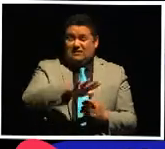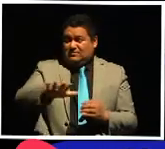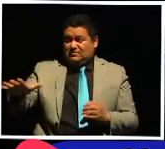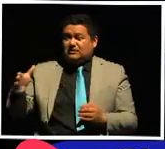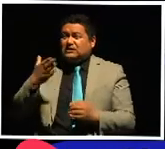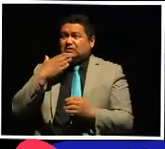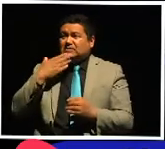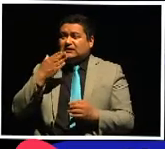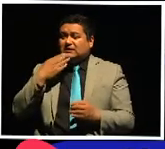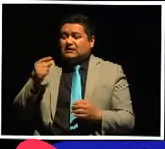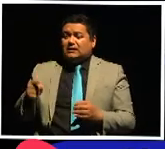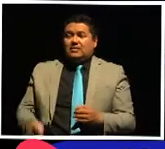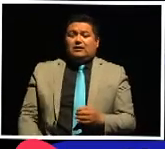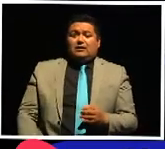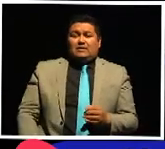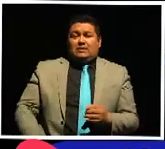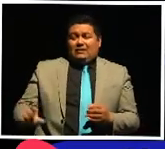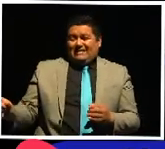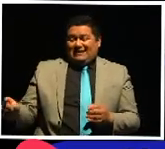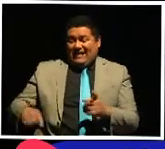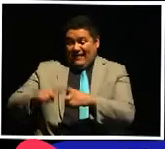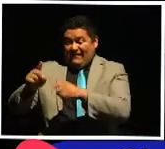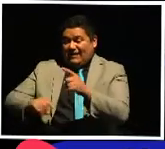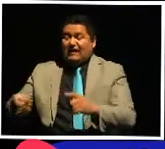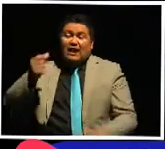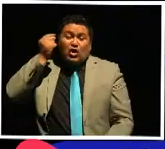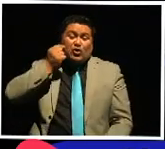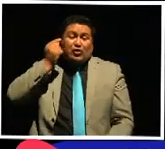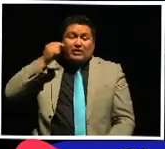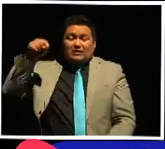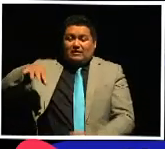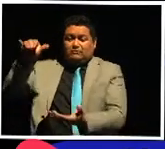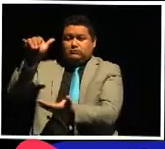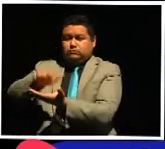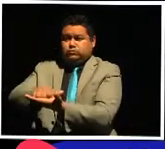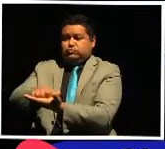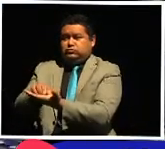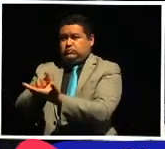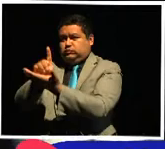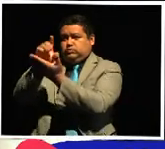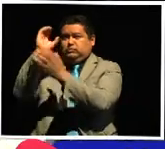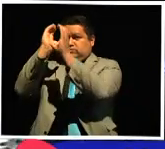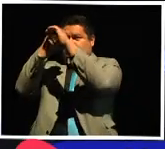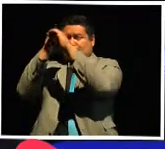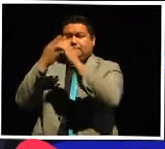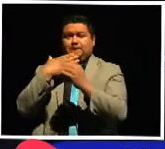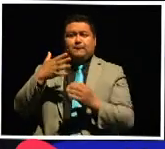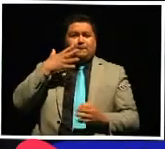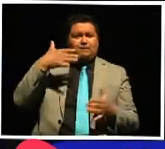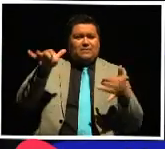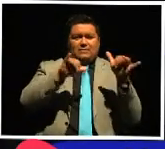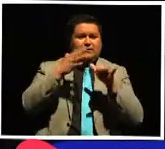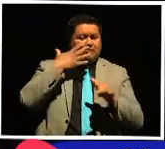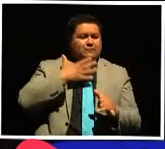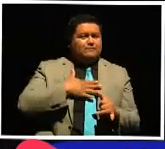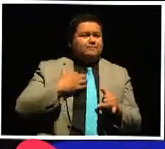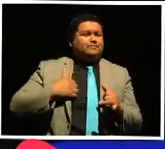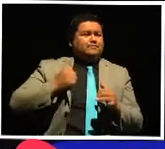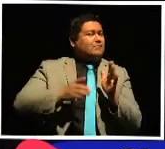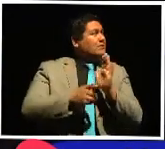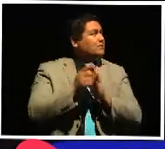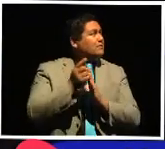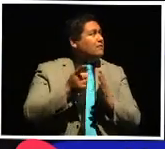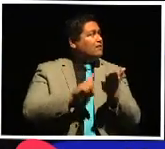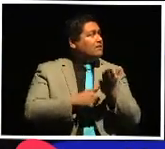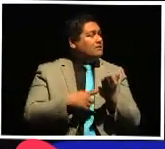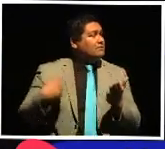la península de O'Higgins. ¿Y por qué nos importa? Obviamente, científicamente es muy interesante, pero recuerda que el desarrollo de